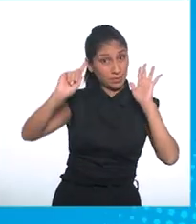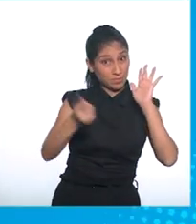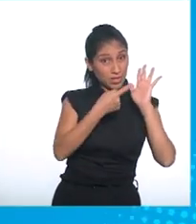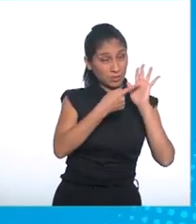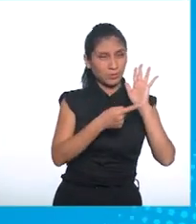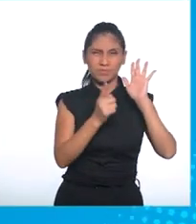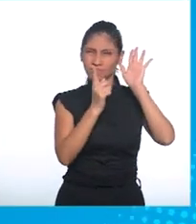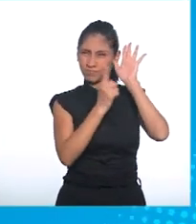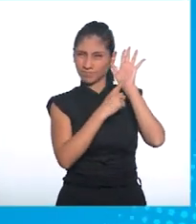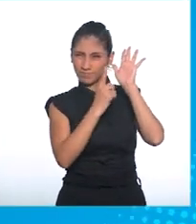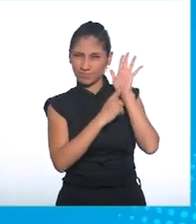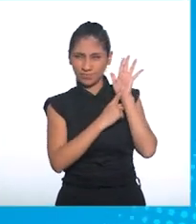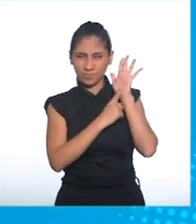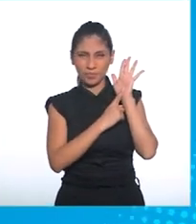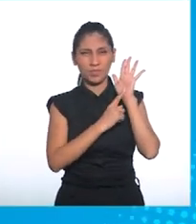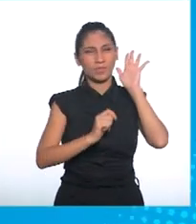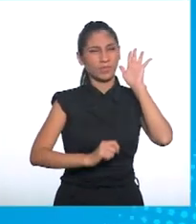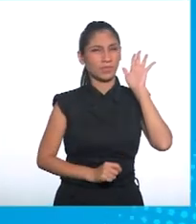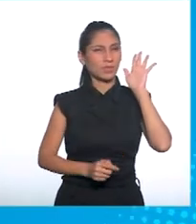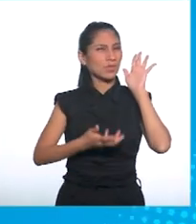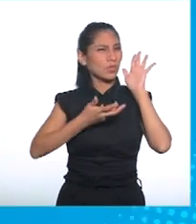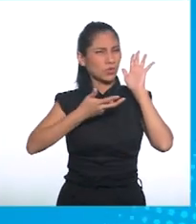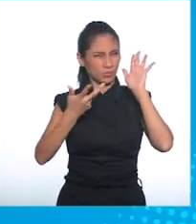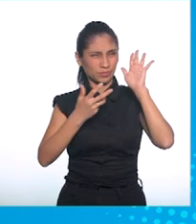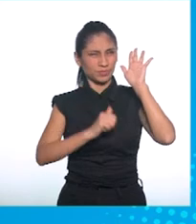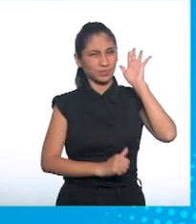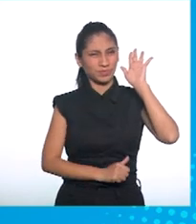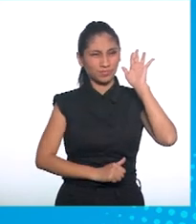Primero, expresamos la operación.